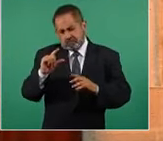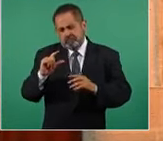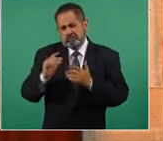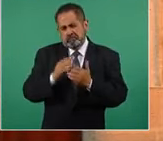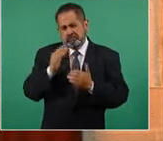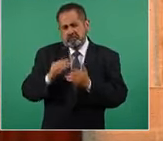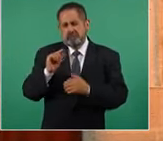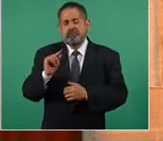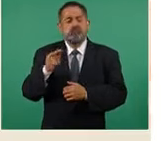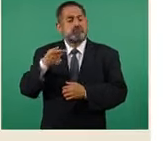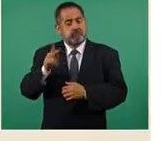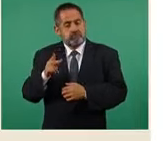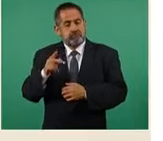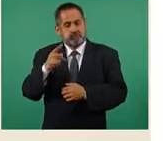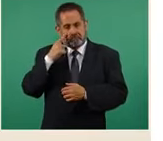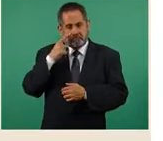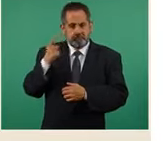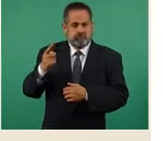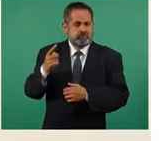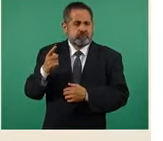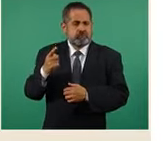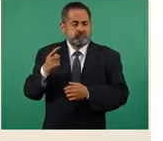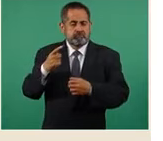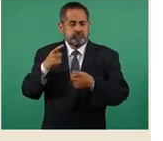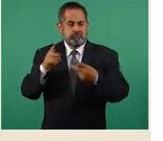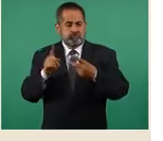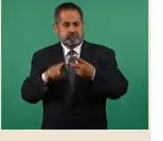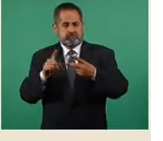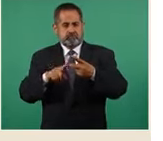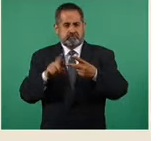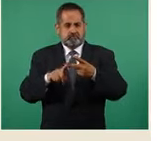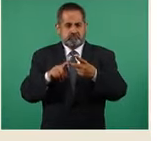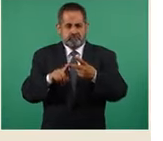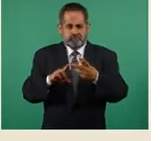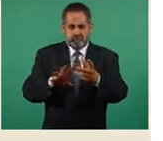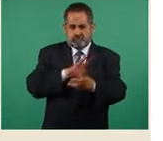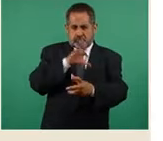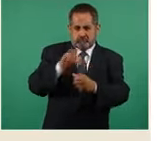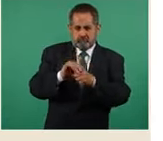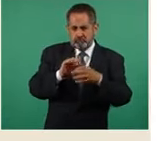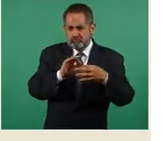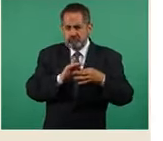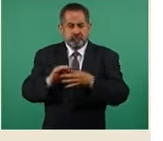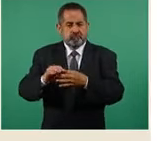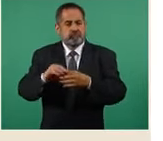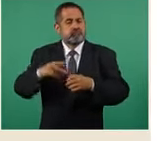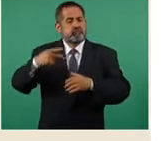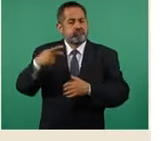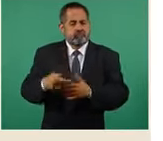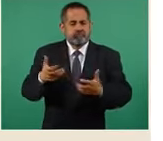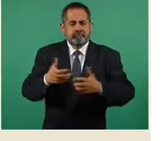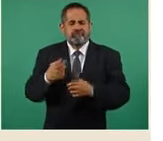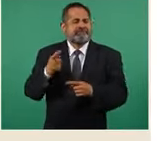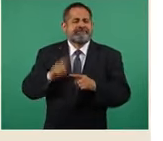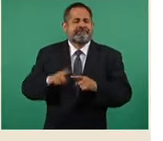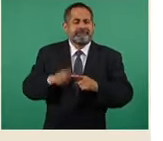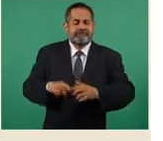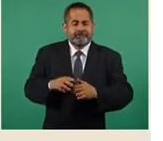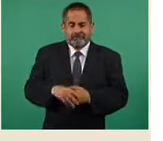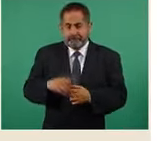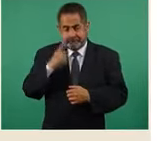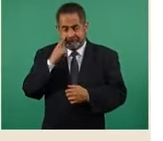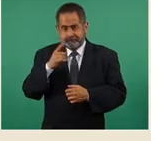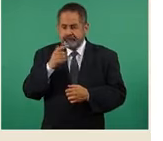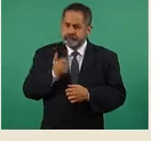pero yo creo que el segundo grado es la parte del grado de integración nacional. Esto es muy importante. Nosotros